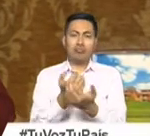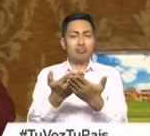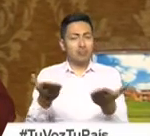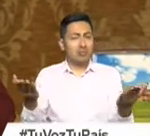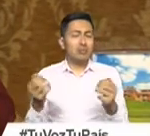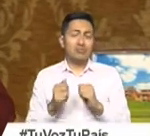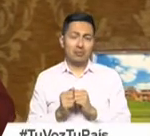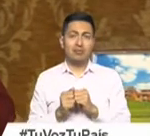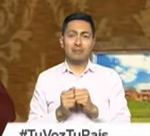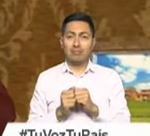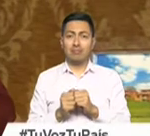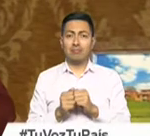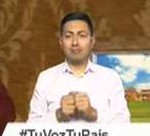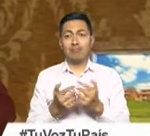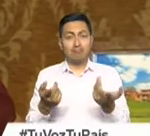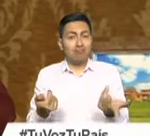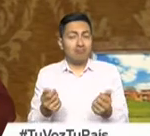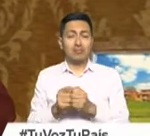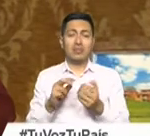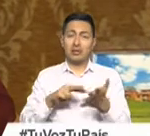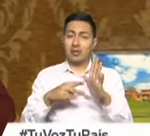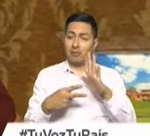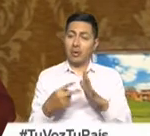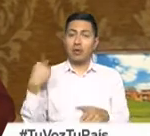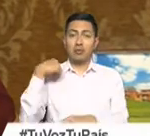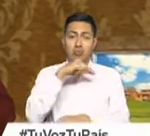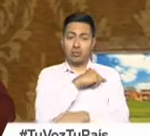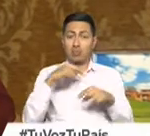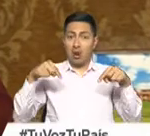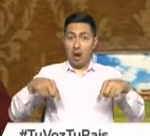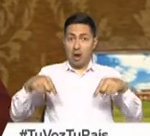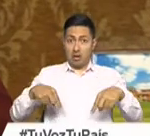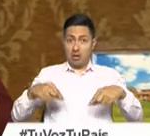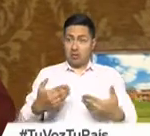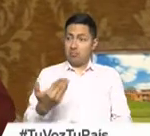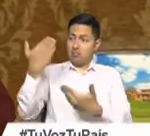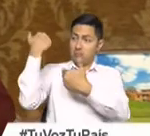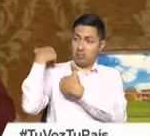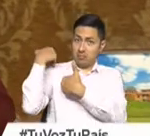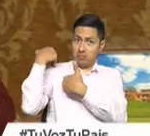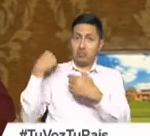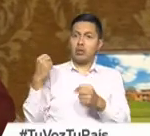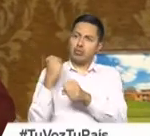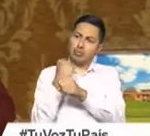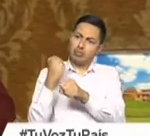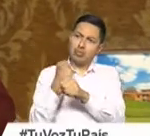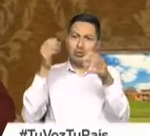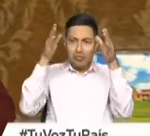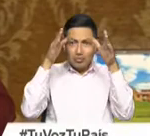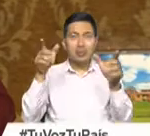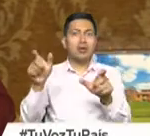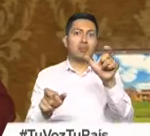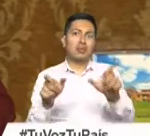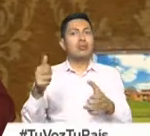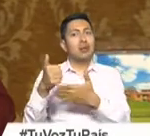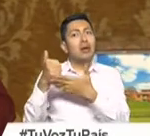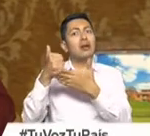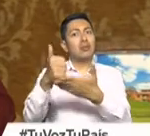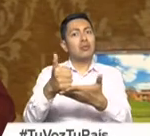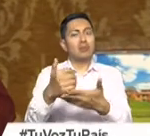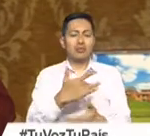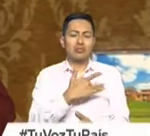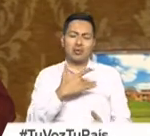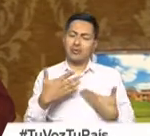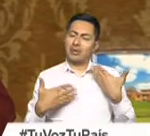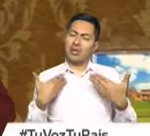para justificar que nosotros estamos aquí de paso en esta vida, pero para hacer algo por los demás. Eso nos llena a